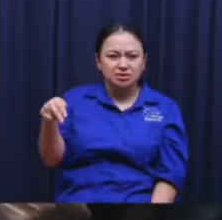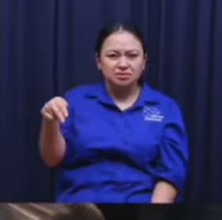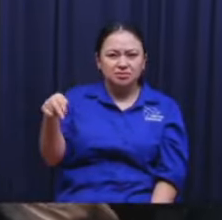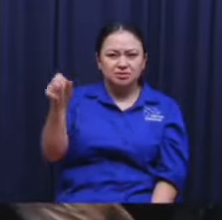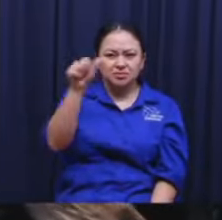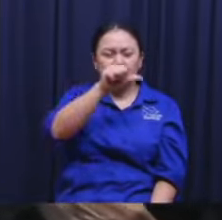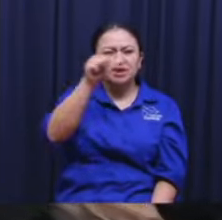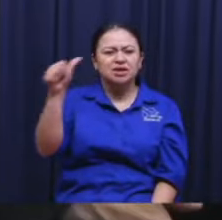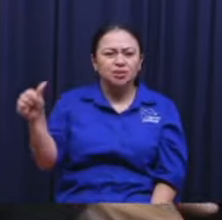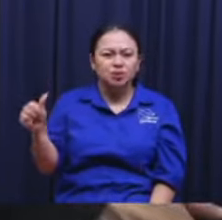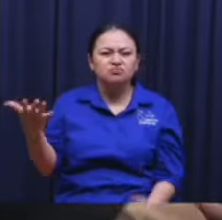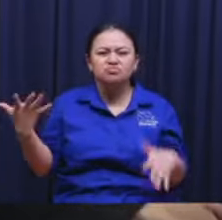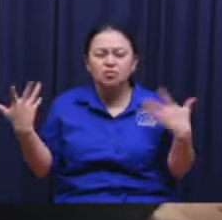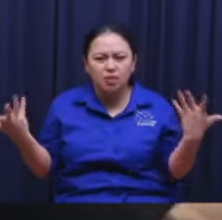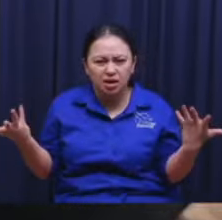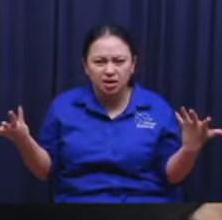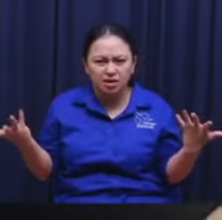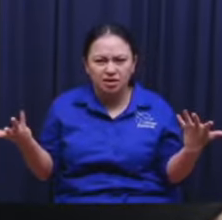usted? A ver.